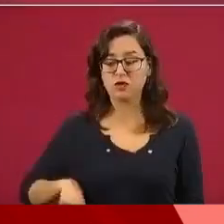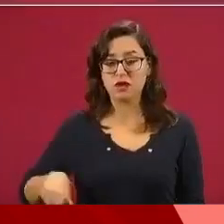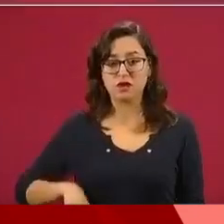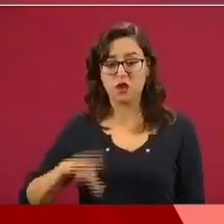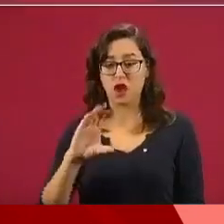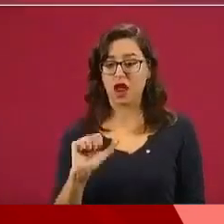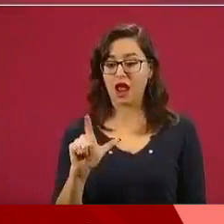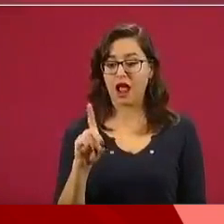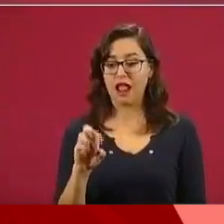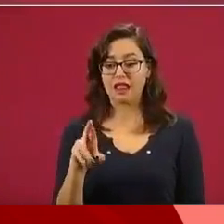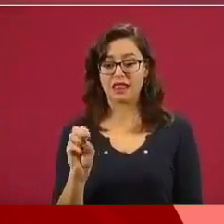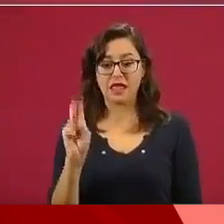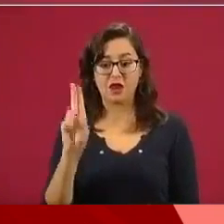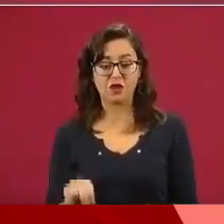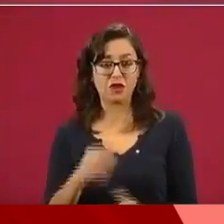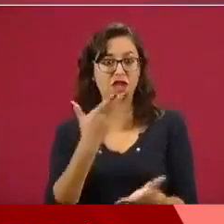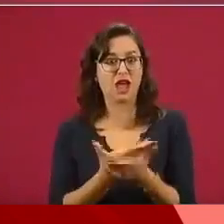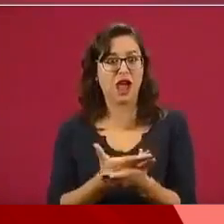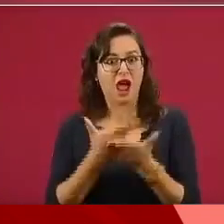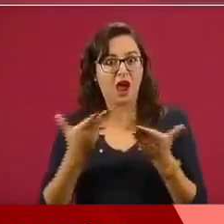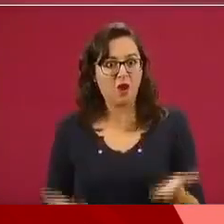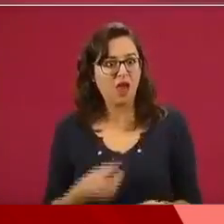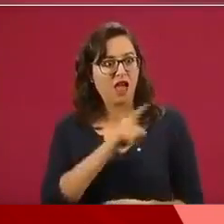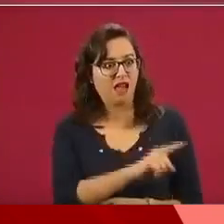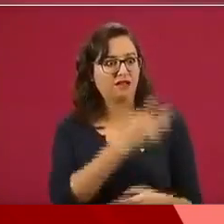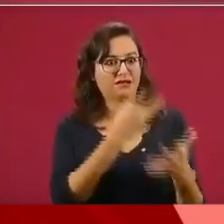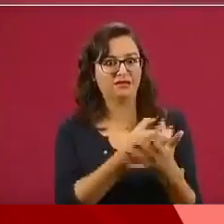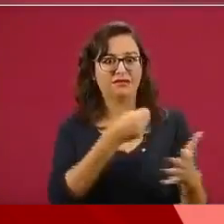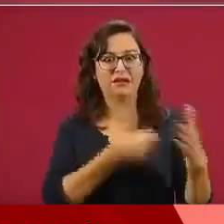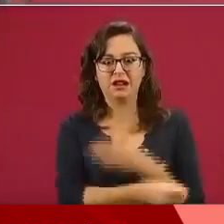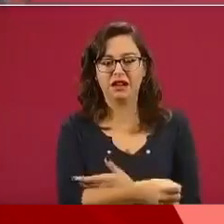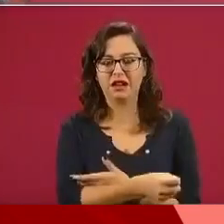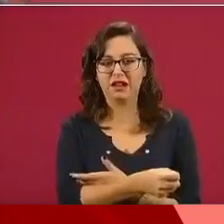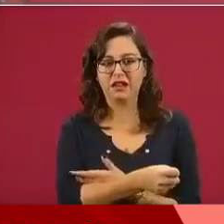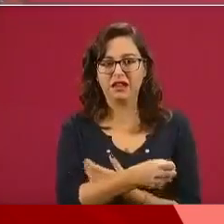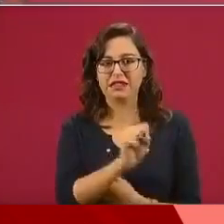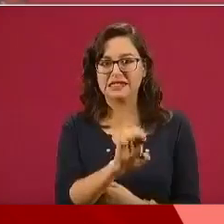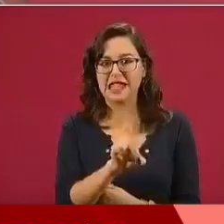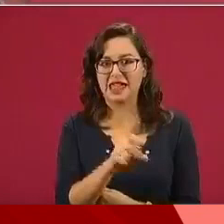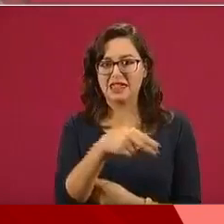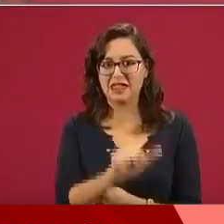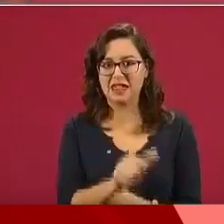durante el gobierno enrique peña nieto